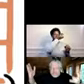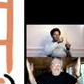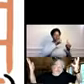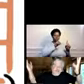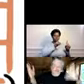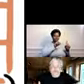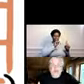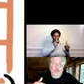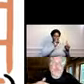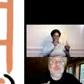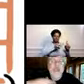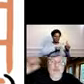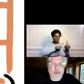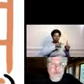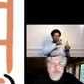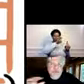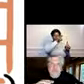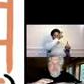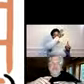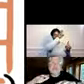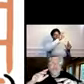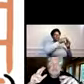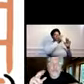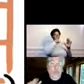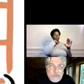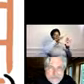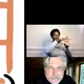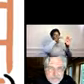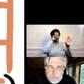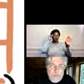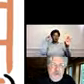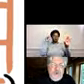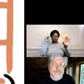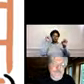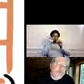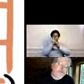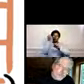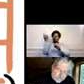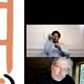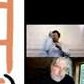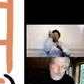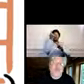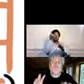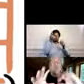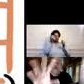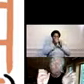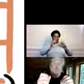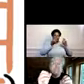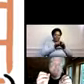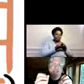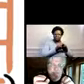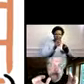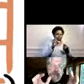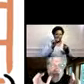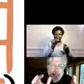quiere decir que si no aumenta de una posición de profesional de directo, de soporte directo, es como que si estuviese saliendo